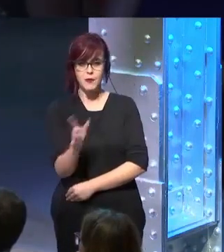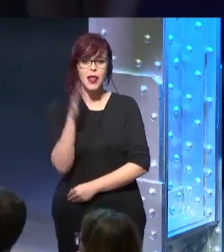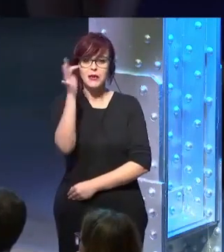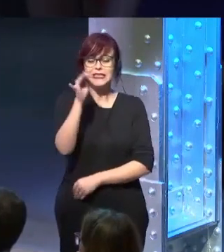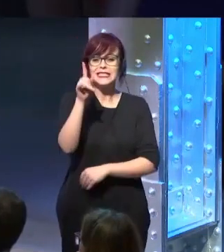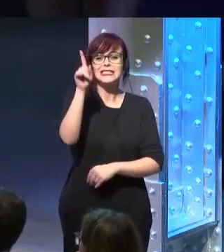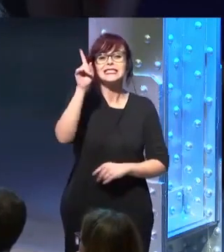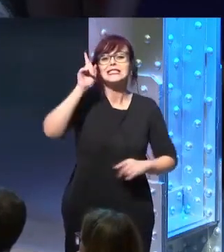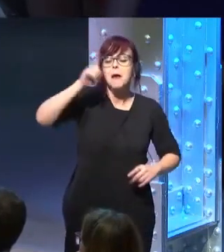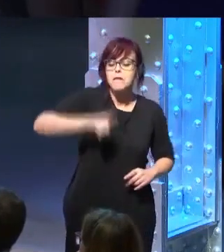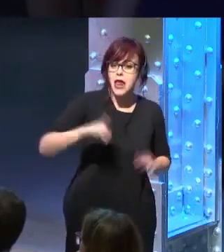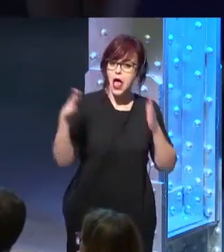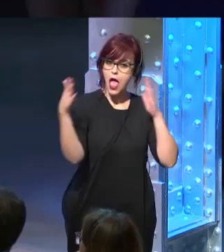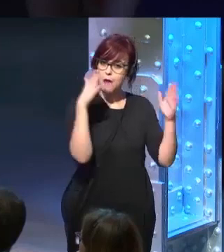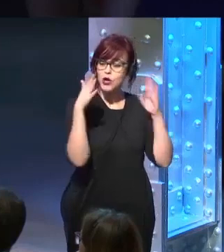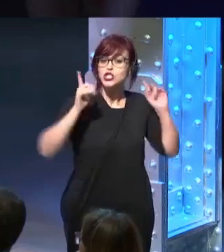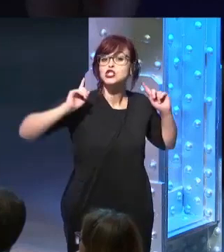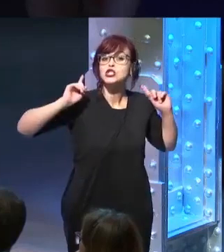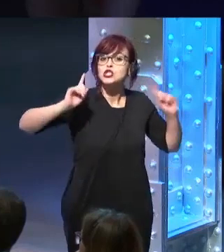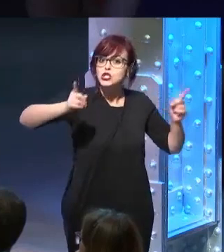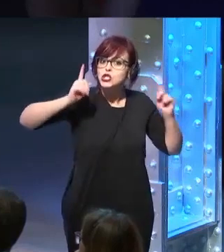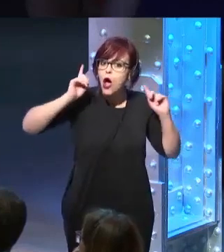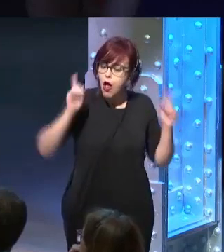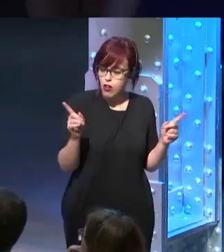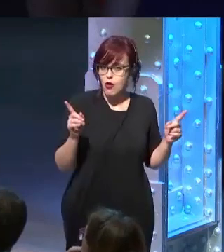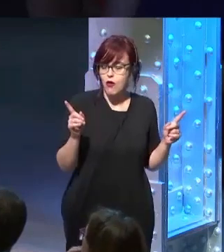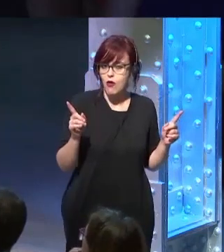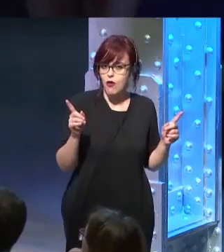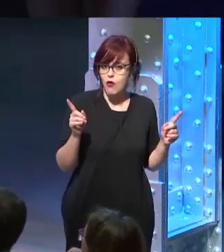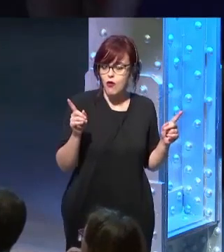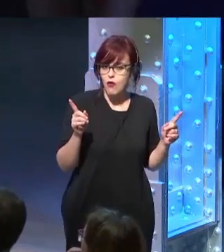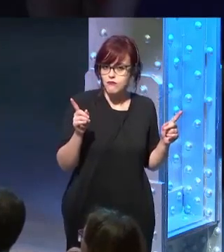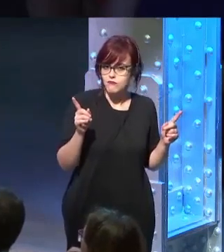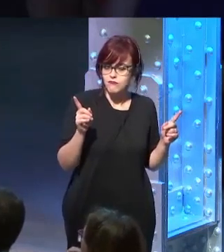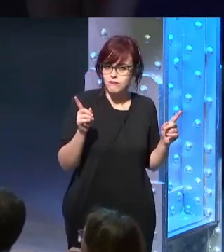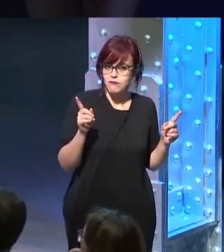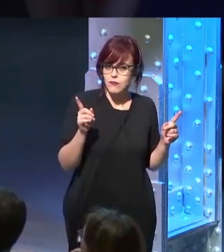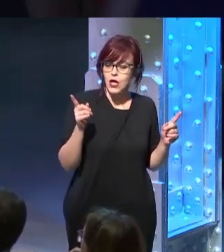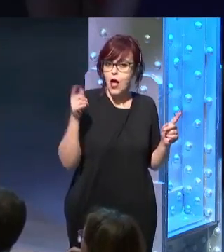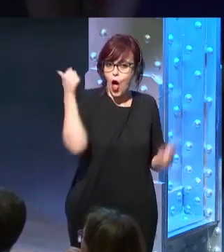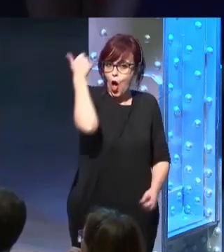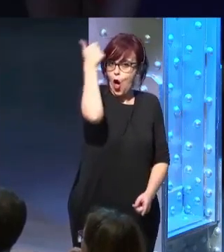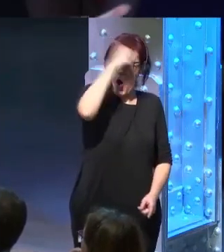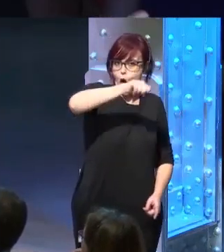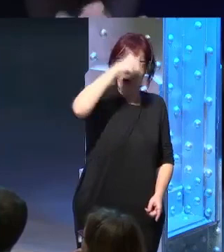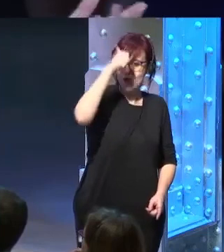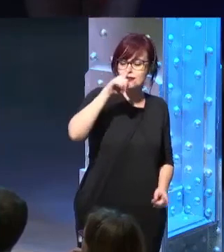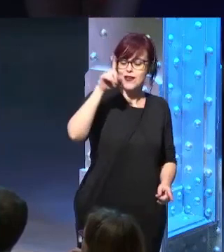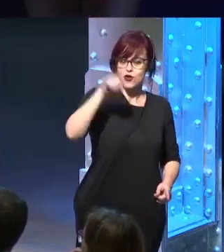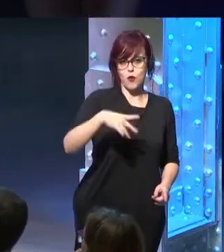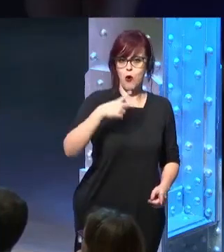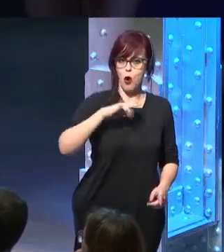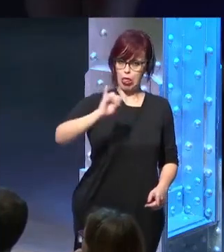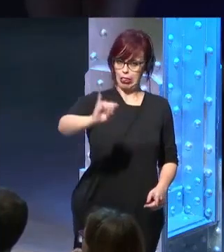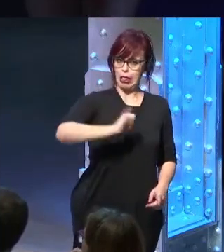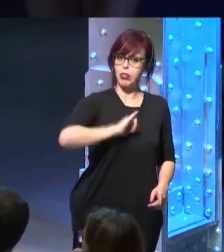práctica exclusiva y una capacidad que definía la masculinidad como género.